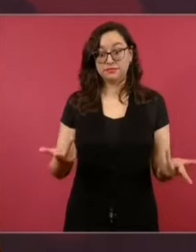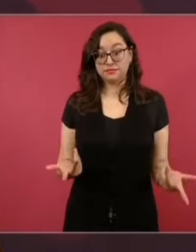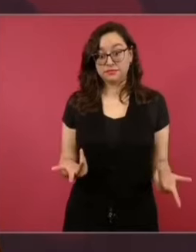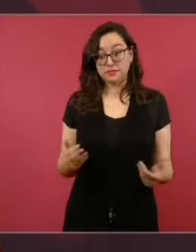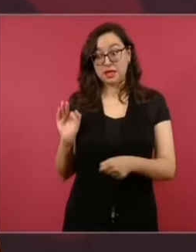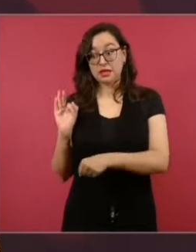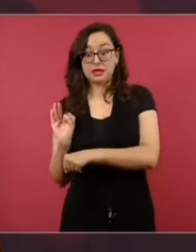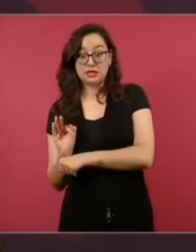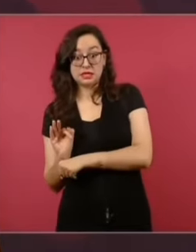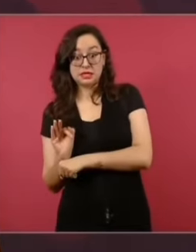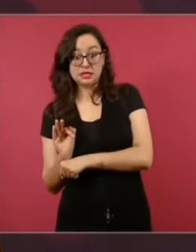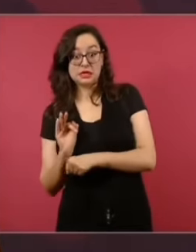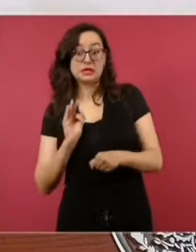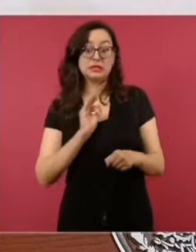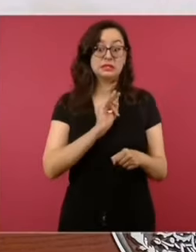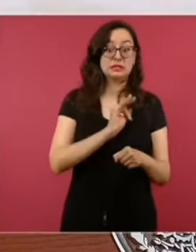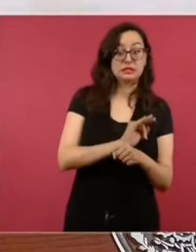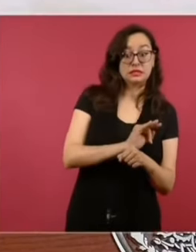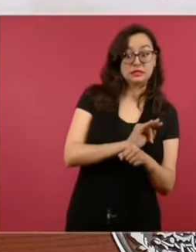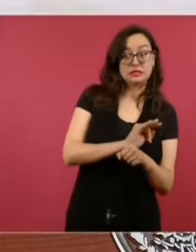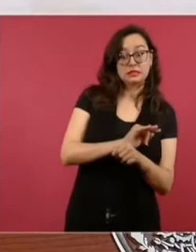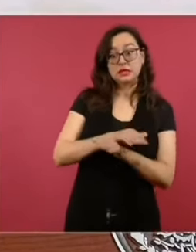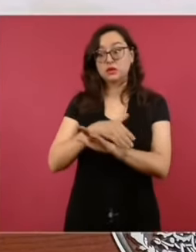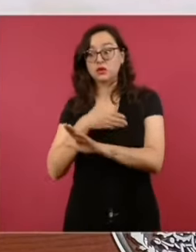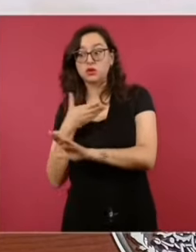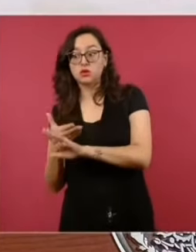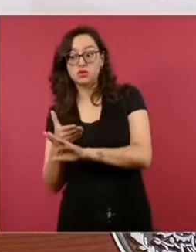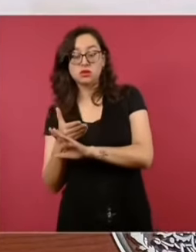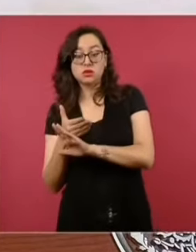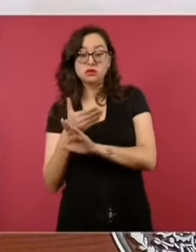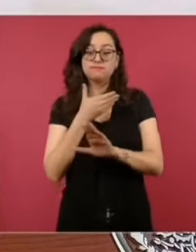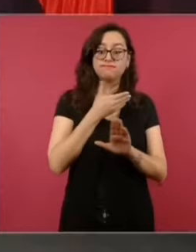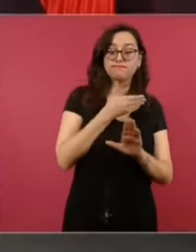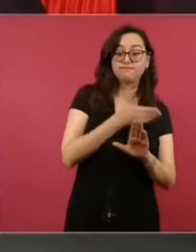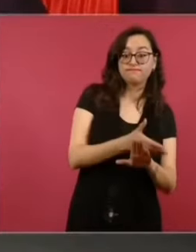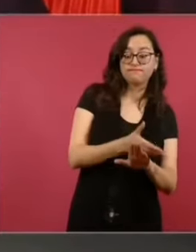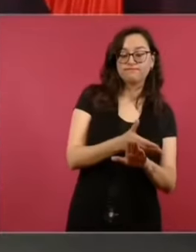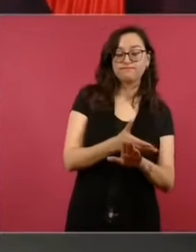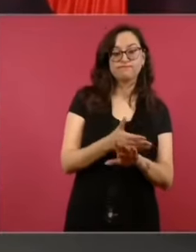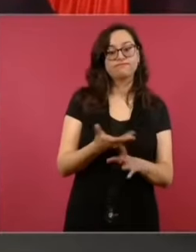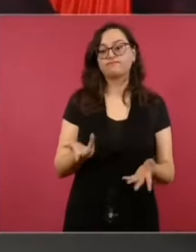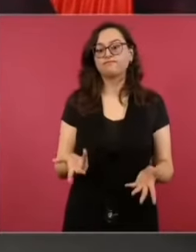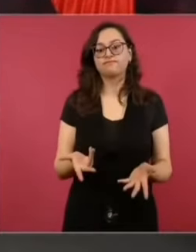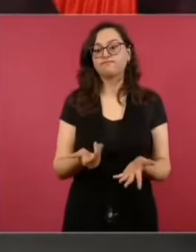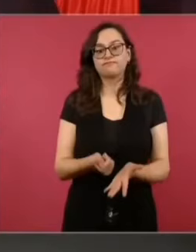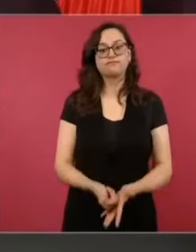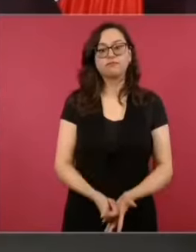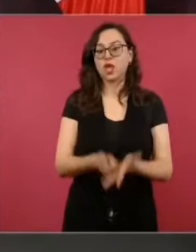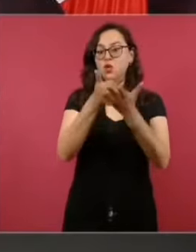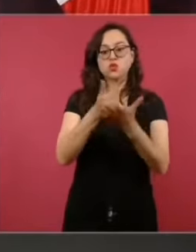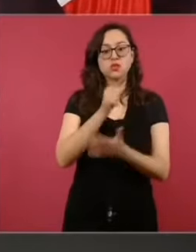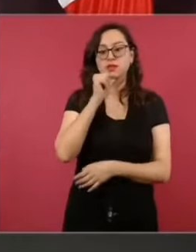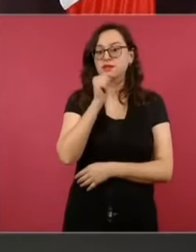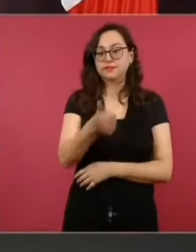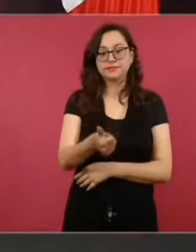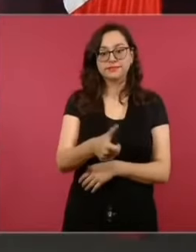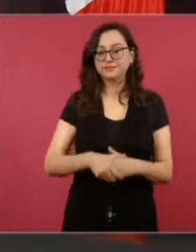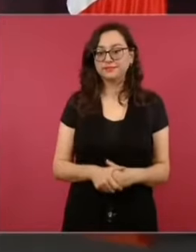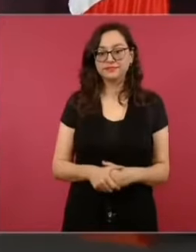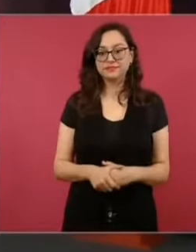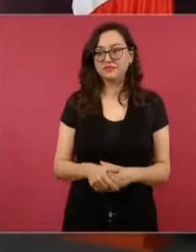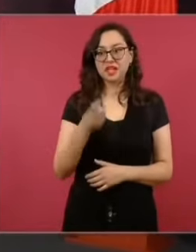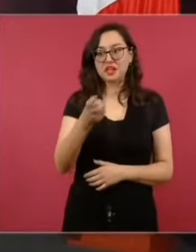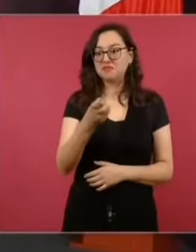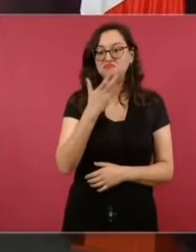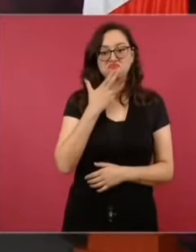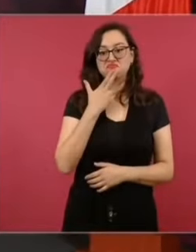partido, no ayudaríamos a lo que nos debe de importar más